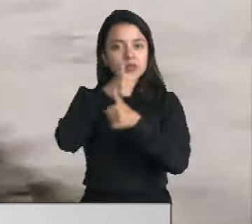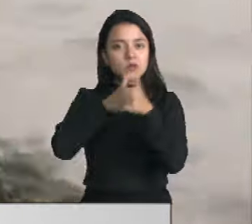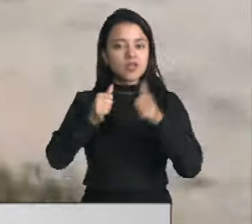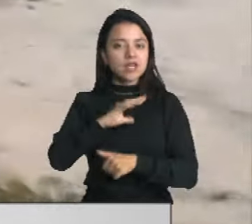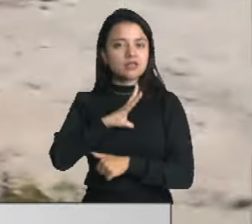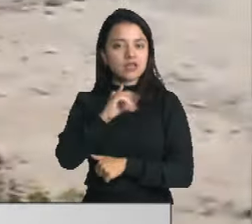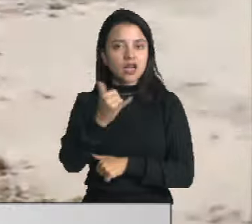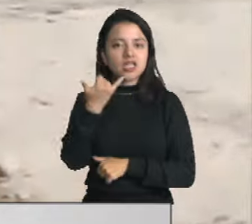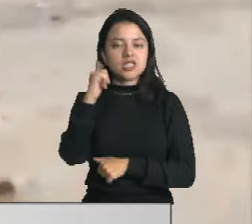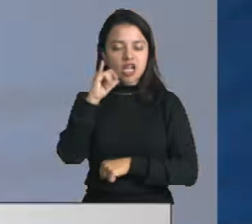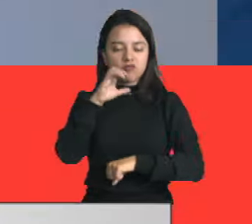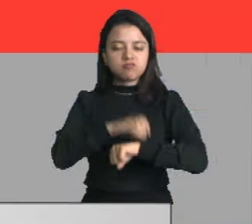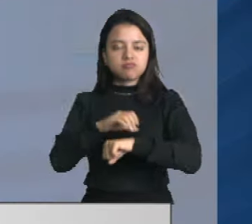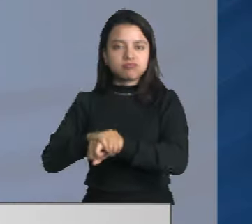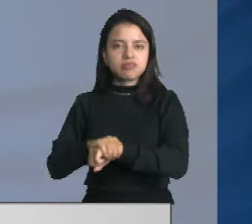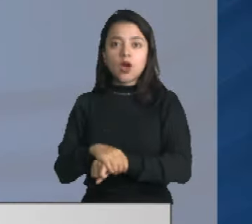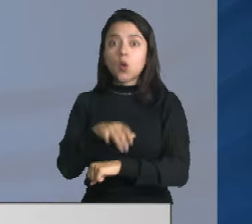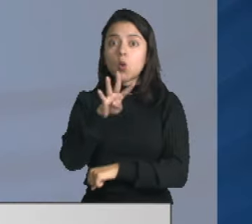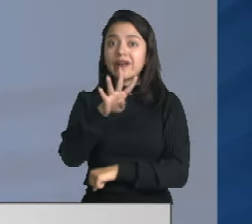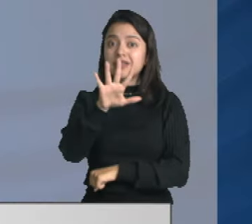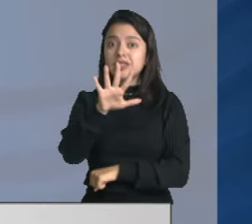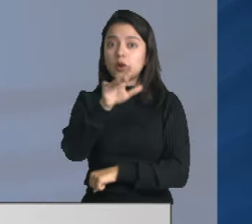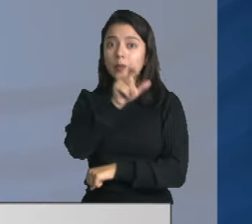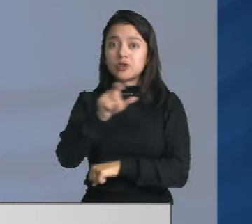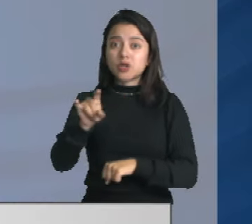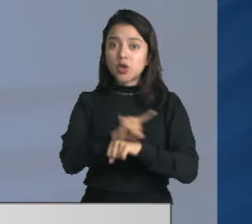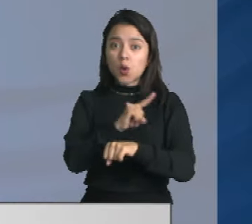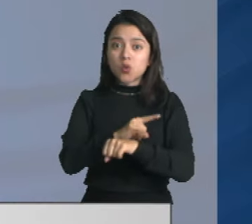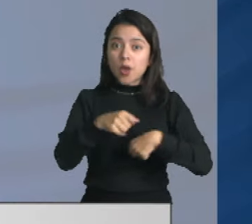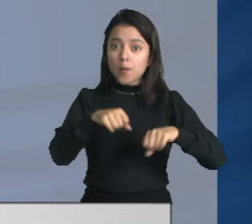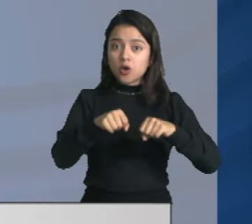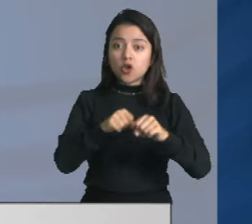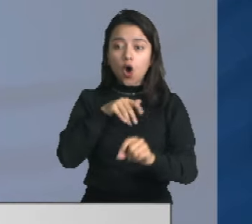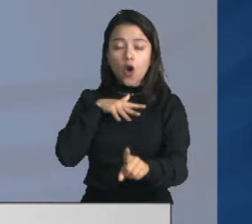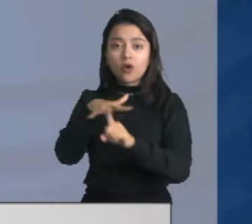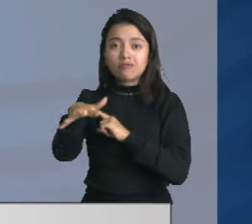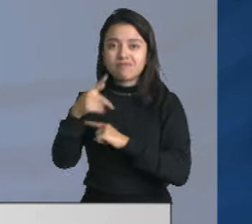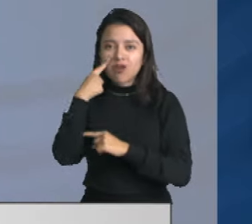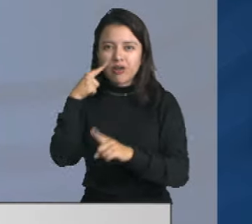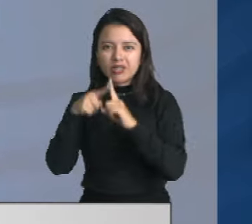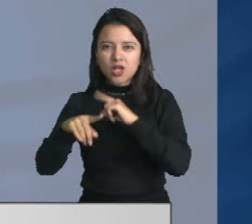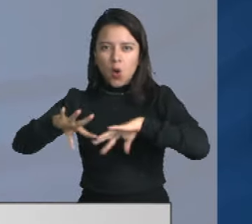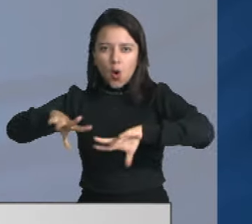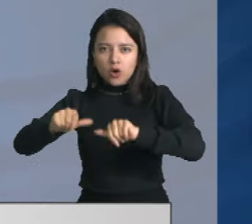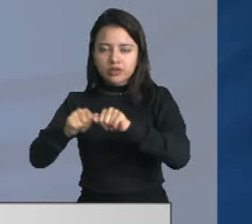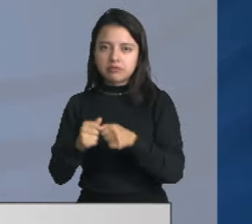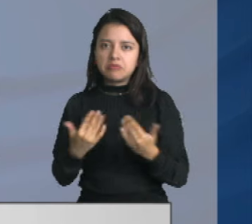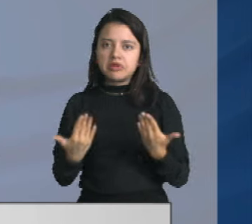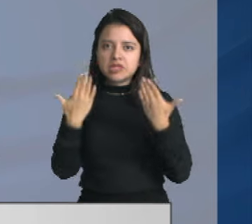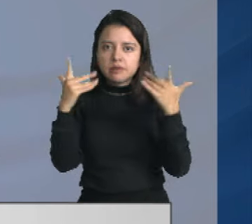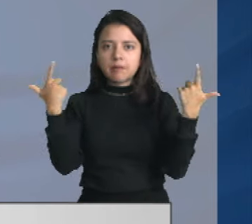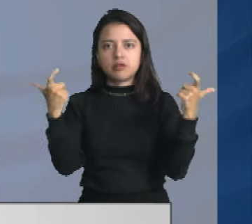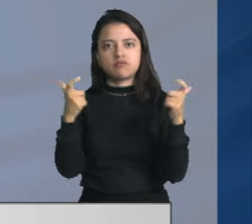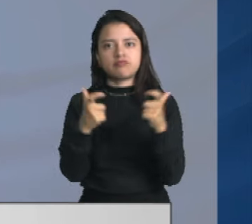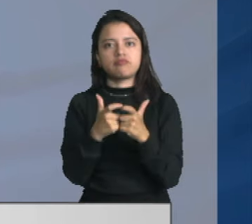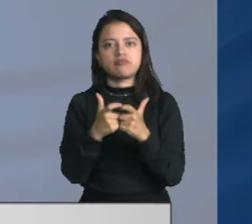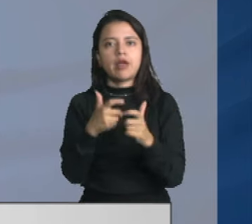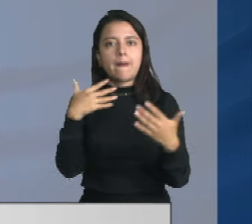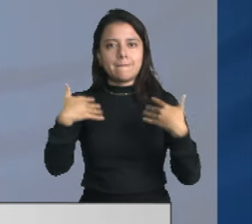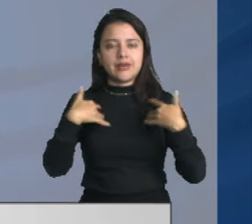la captura de 45 motoatracadores, disminuyendo en un 6% el hurto a personas en la ciudad, representado